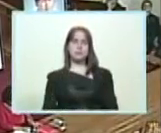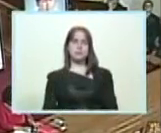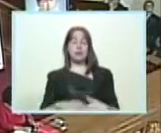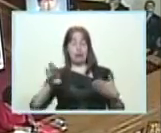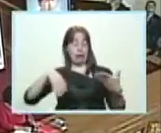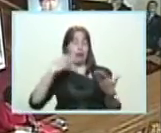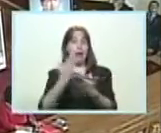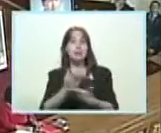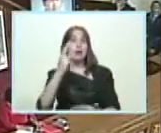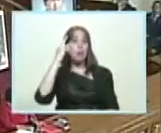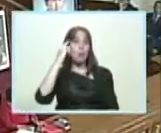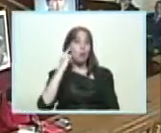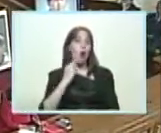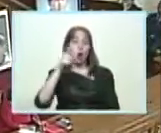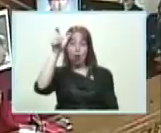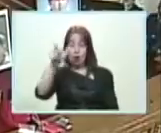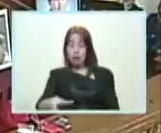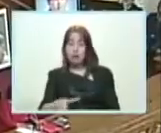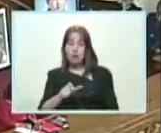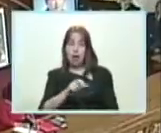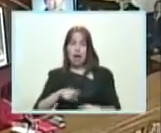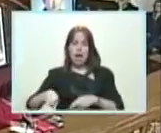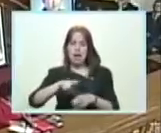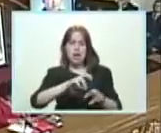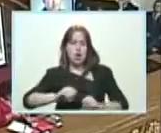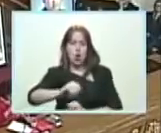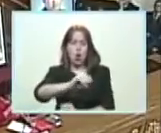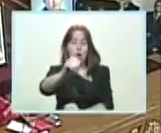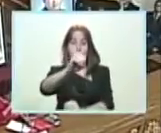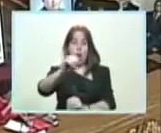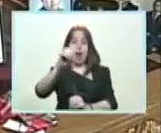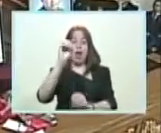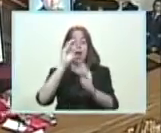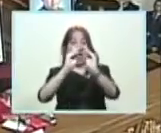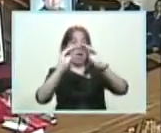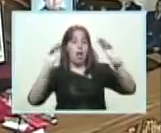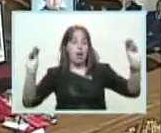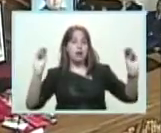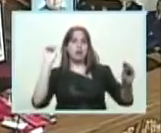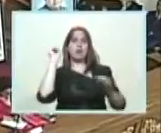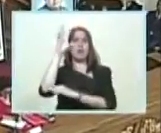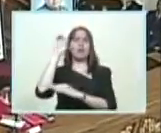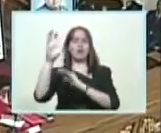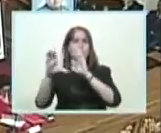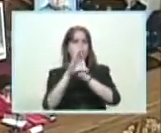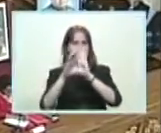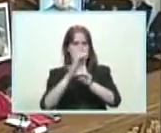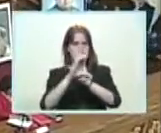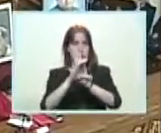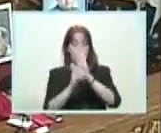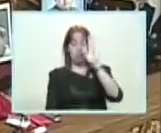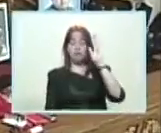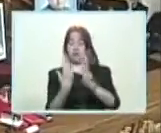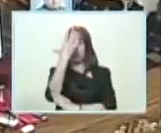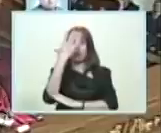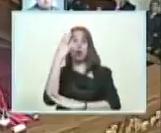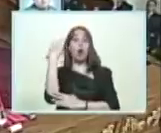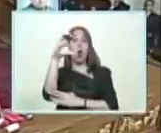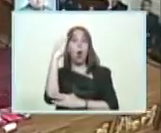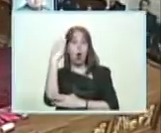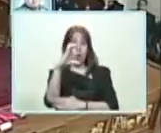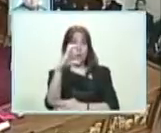que el libertador Simón Bolívar en el Orinoco convocó la constituyente que fundó Colombia,